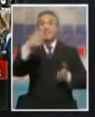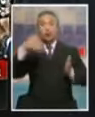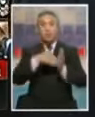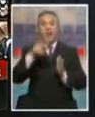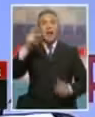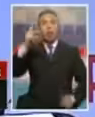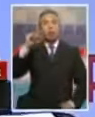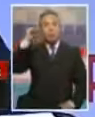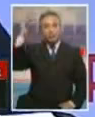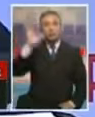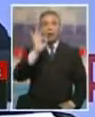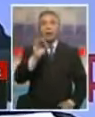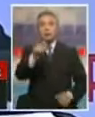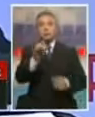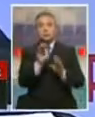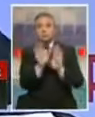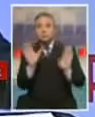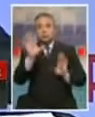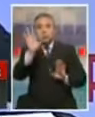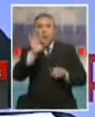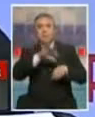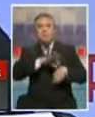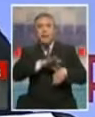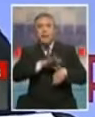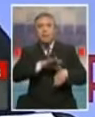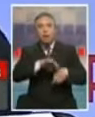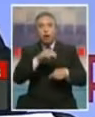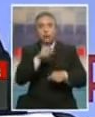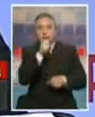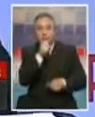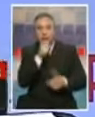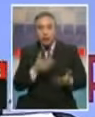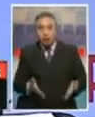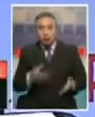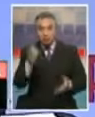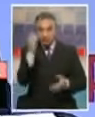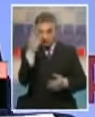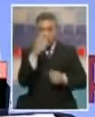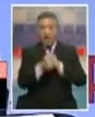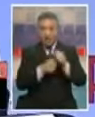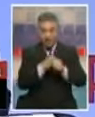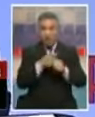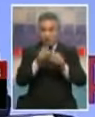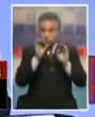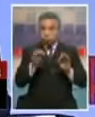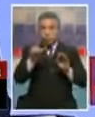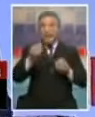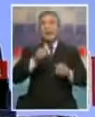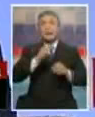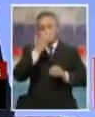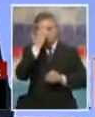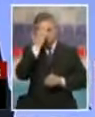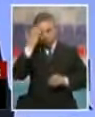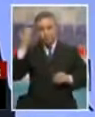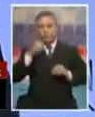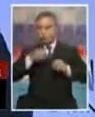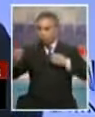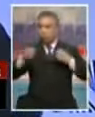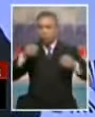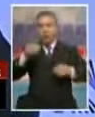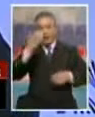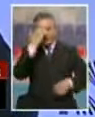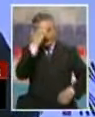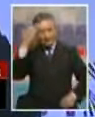50 médicos geriatras. La principal desafío de la tercera edad y las regiones común, especialistas, especialistas en los